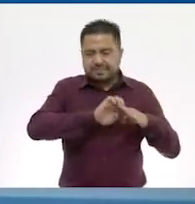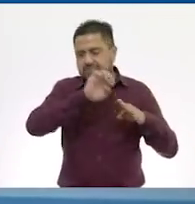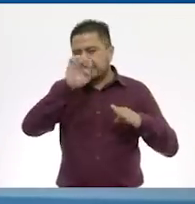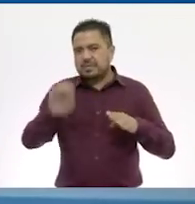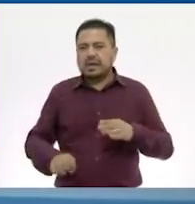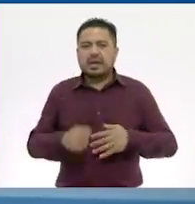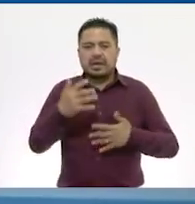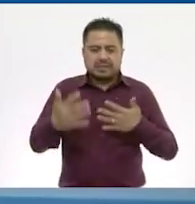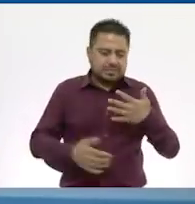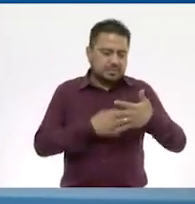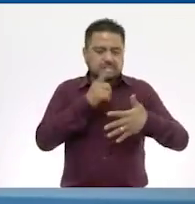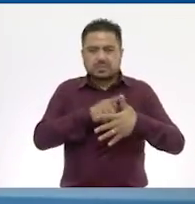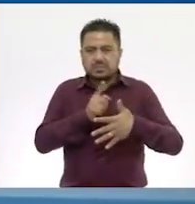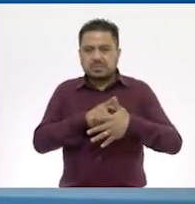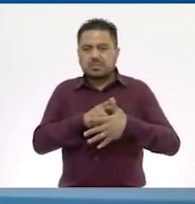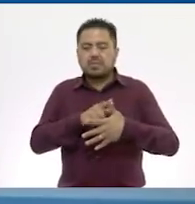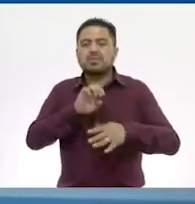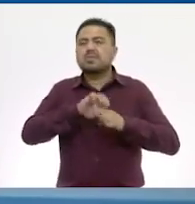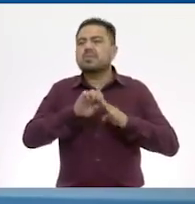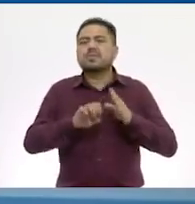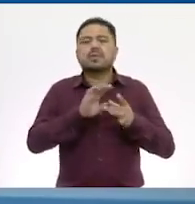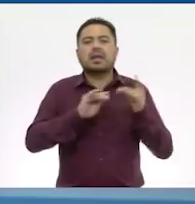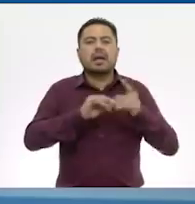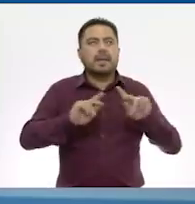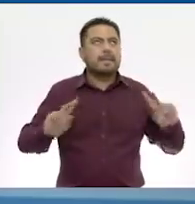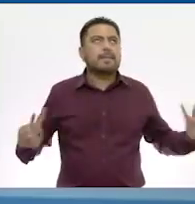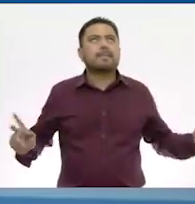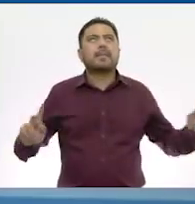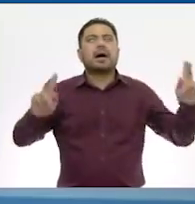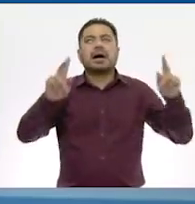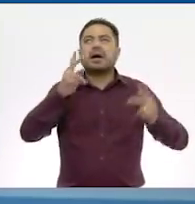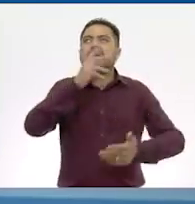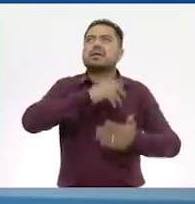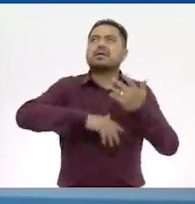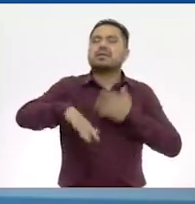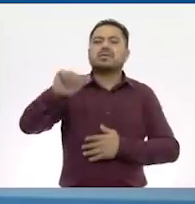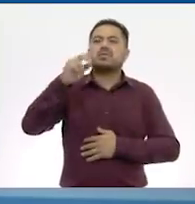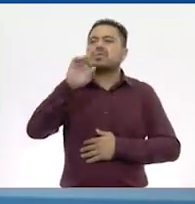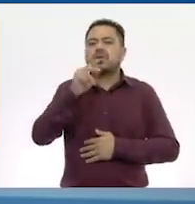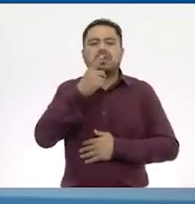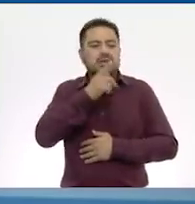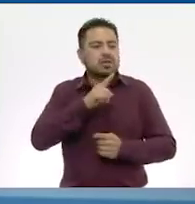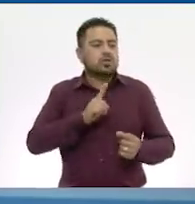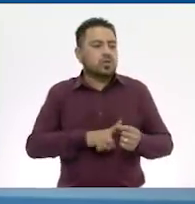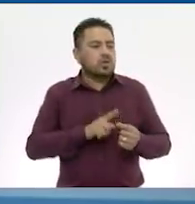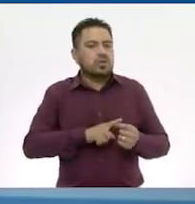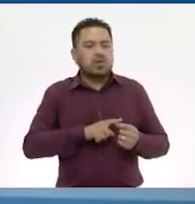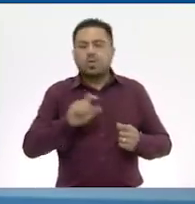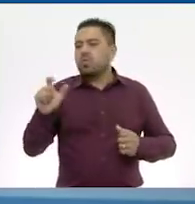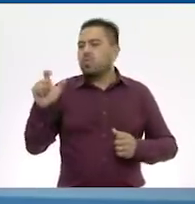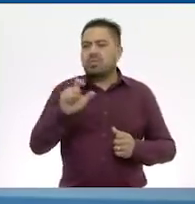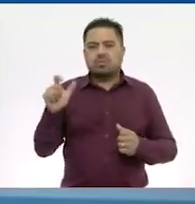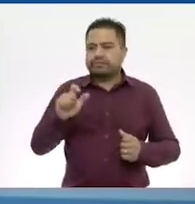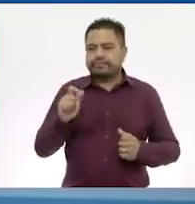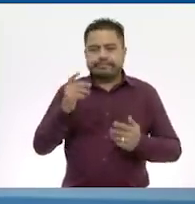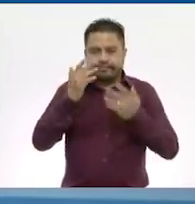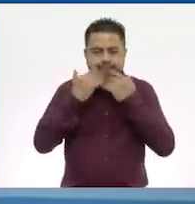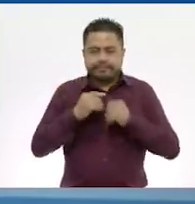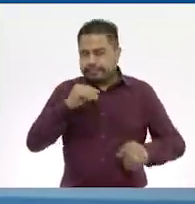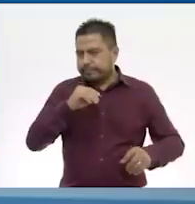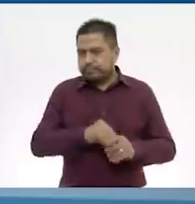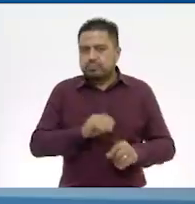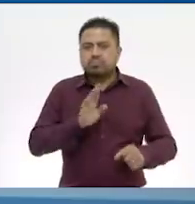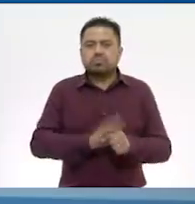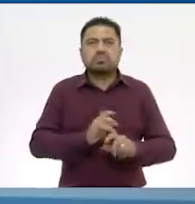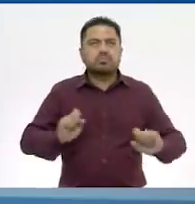la 5, porque dice, paloma que va volando, no dice a dónde ni cuándo. Y es porque